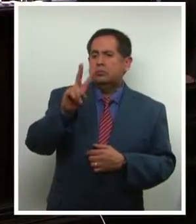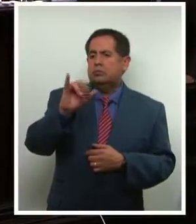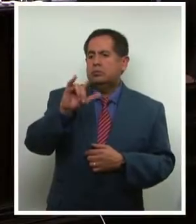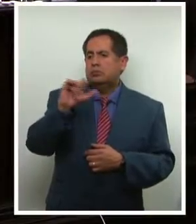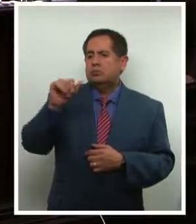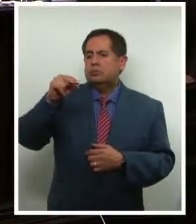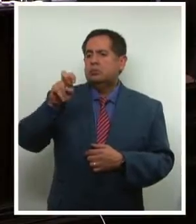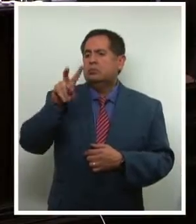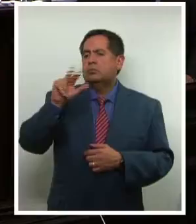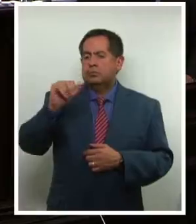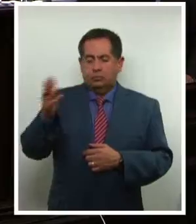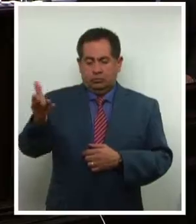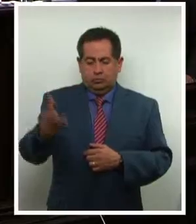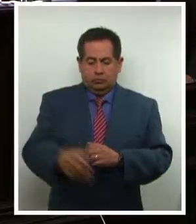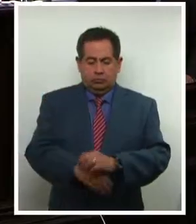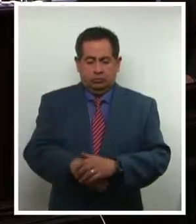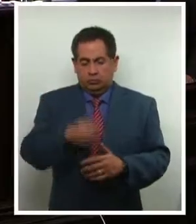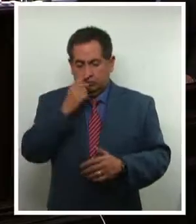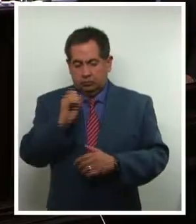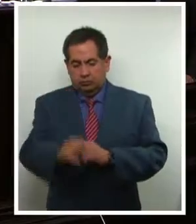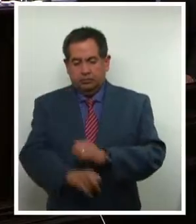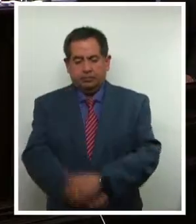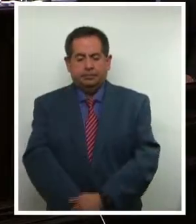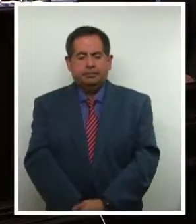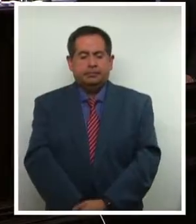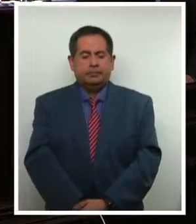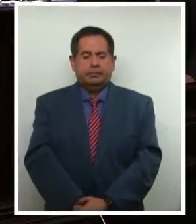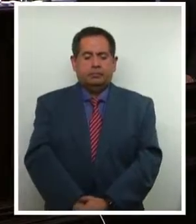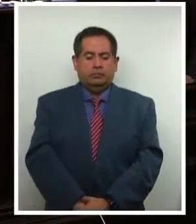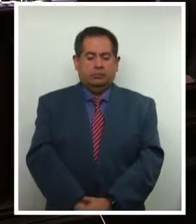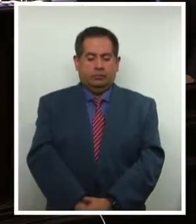Villanueva, a favor.